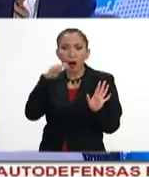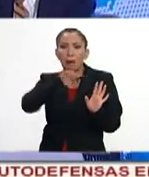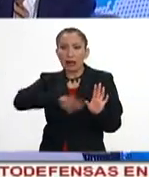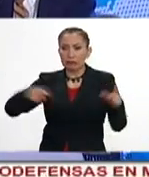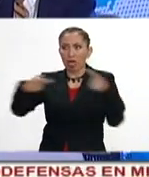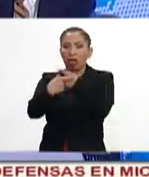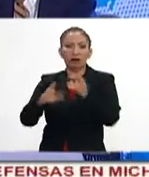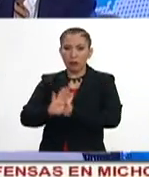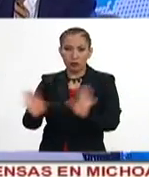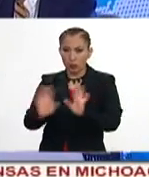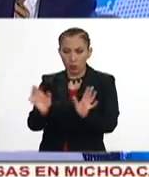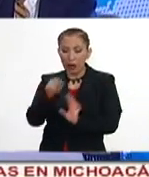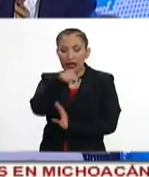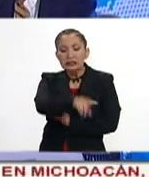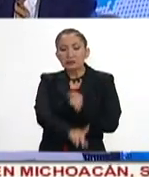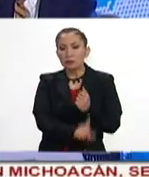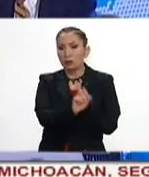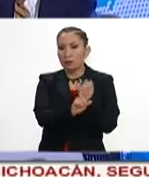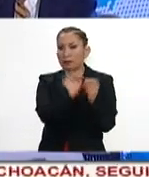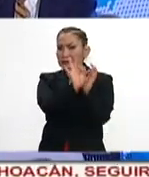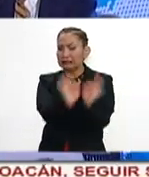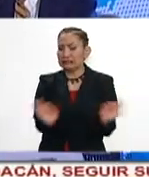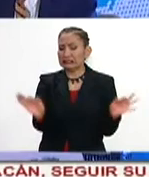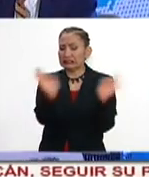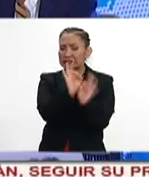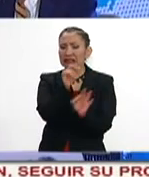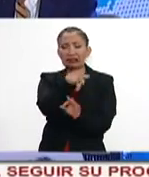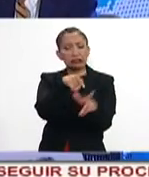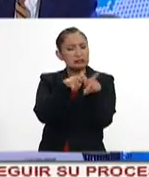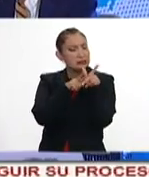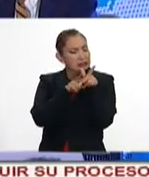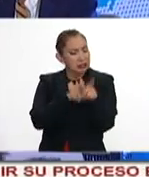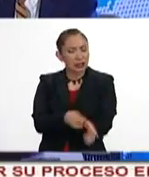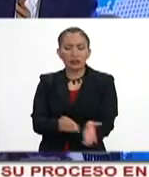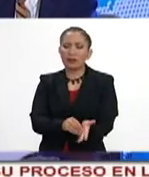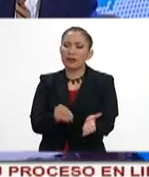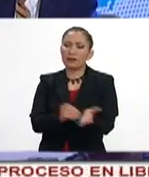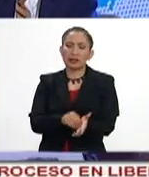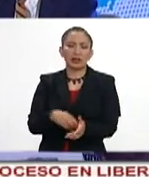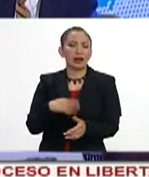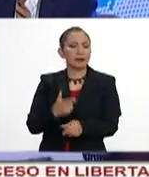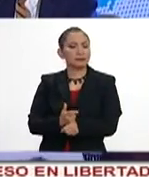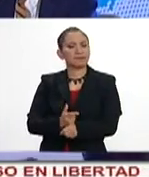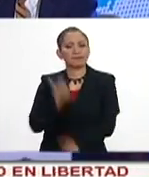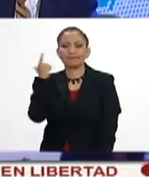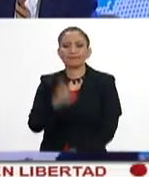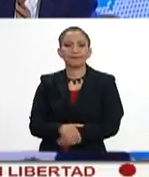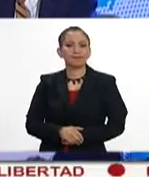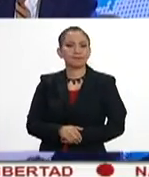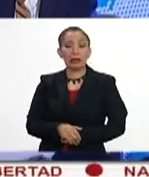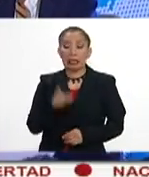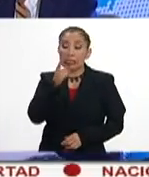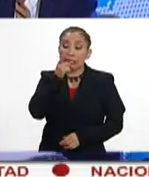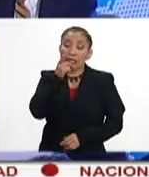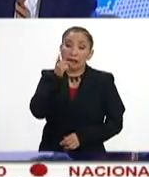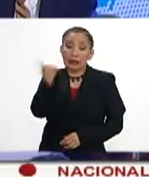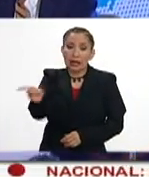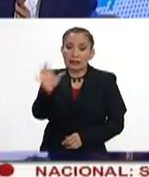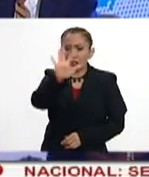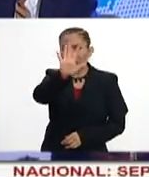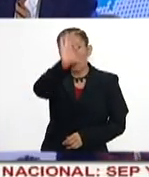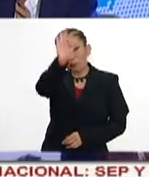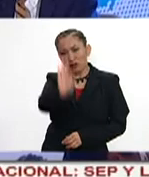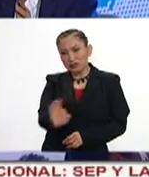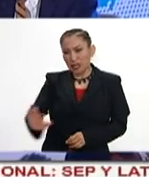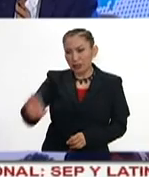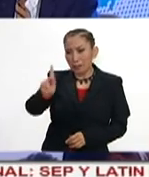malinterpreten, eso es un problema muy grave y sigue siendo un problema grave. Dice que